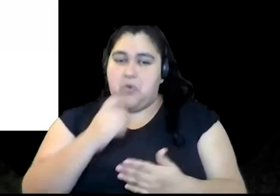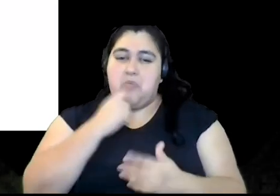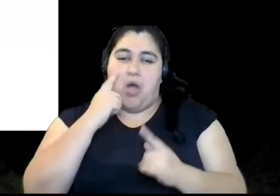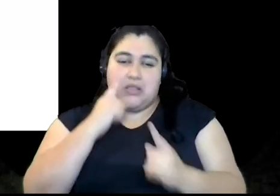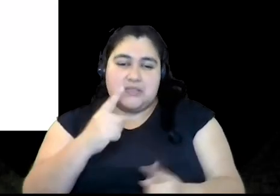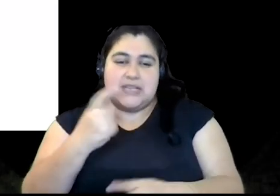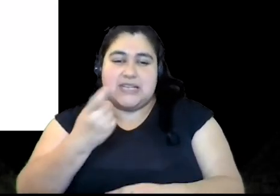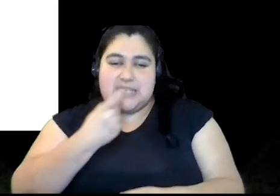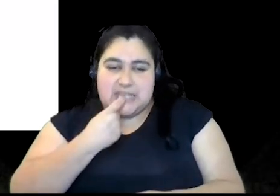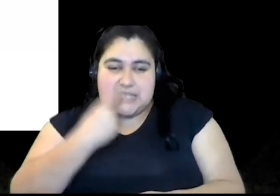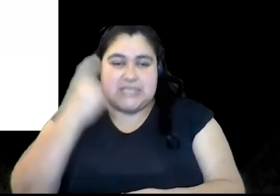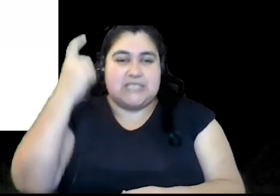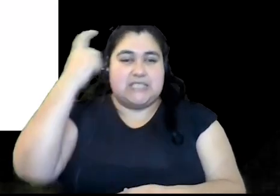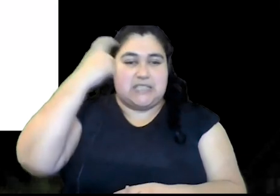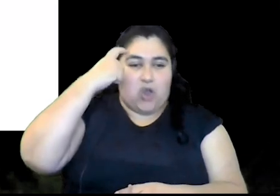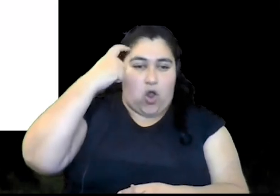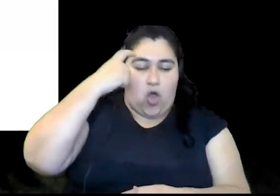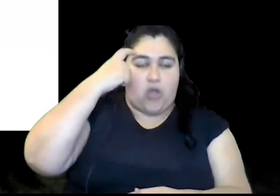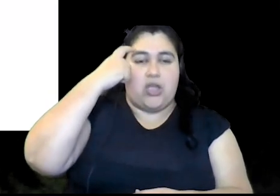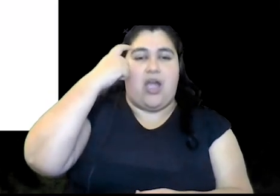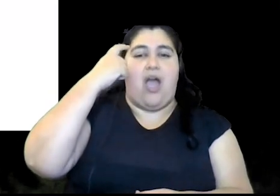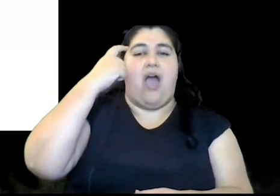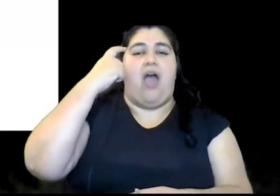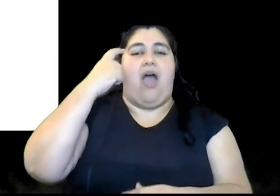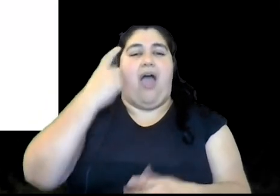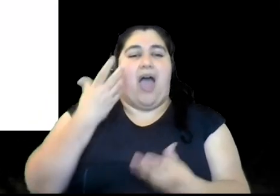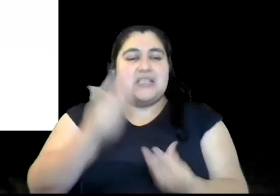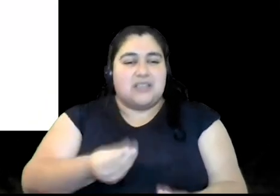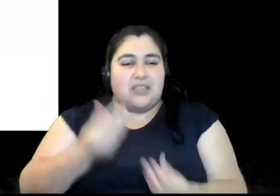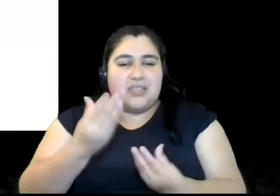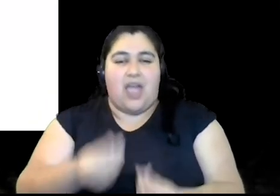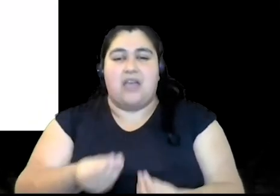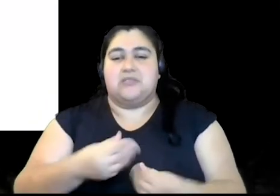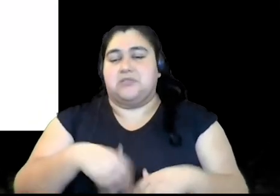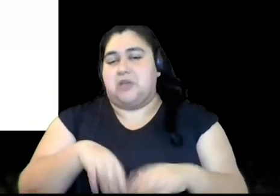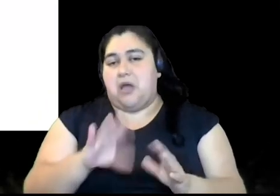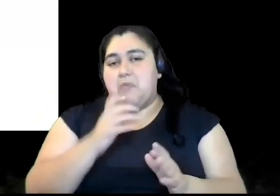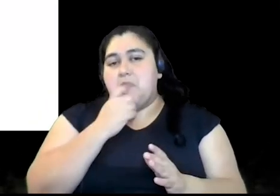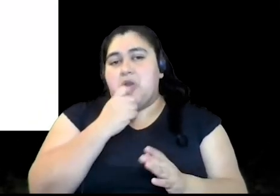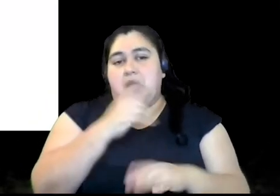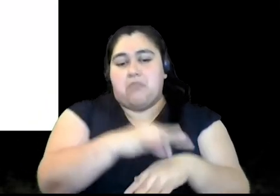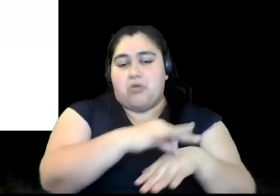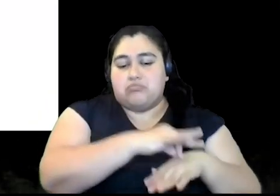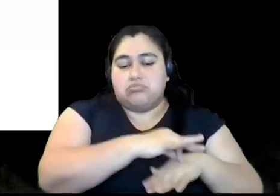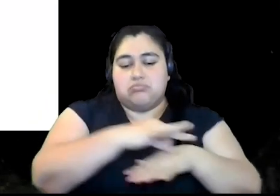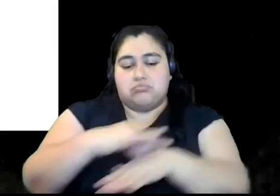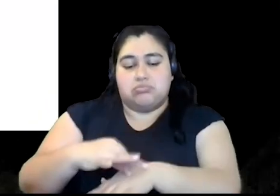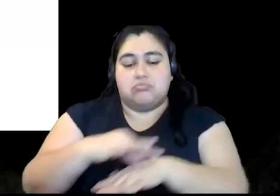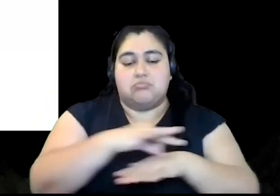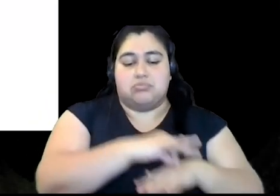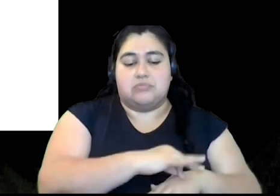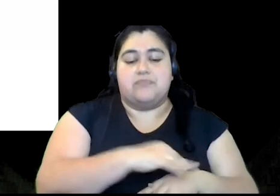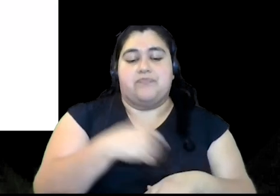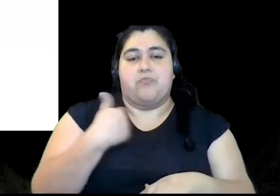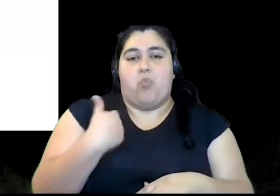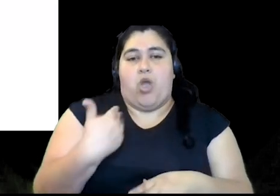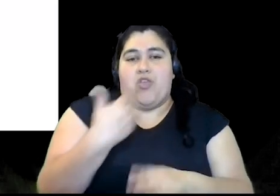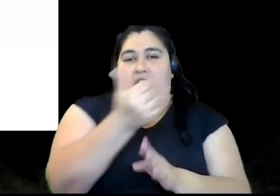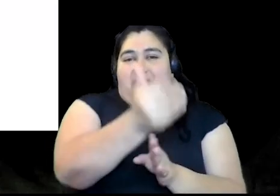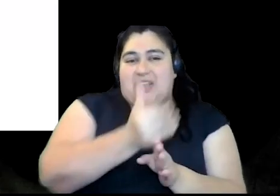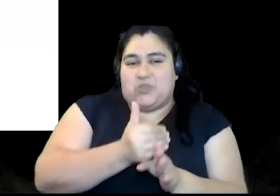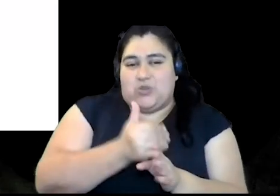odontológica, psicológica, asistencia, por ejemplo, en un traslado de pacientes, podré descontar